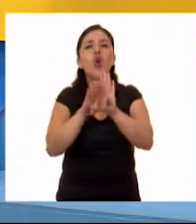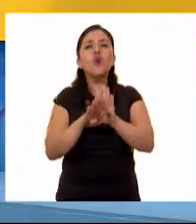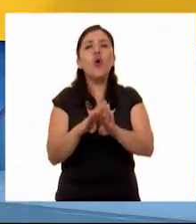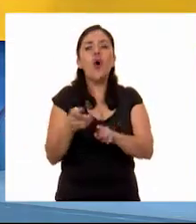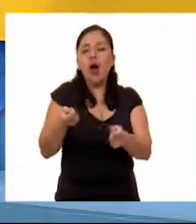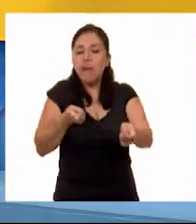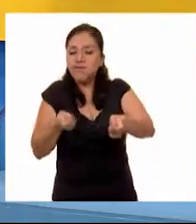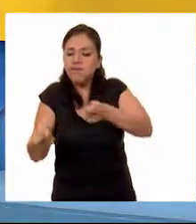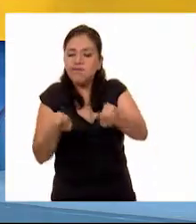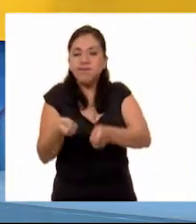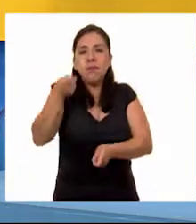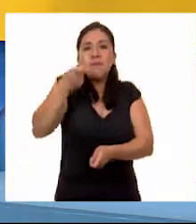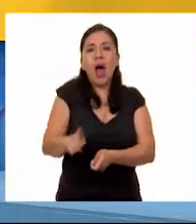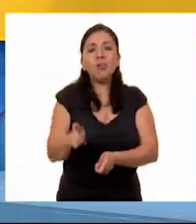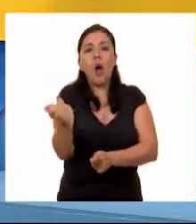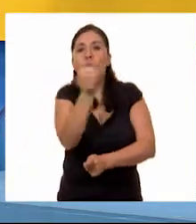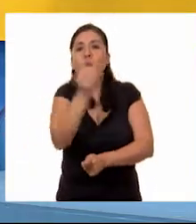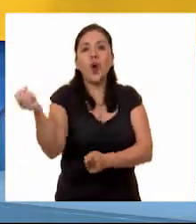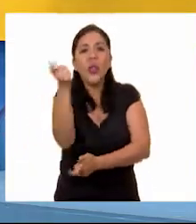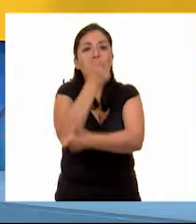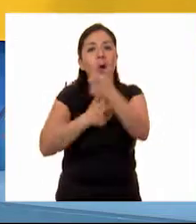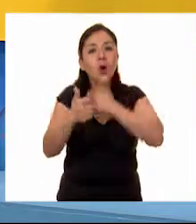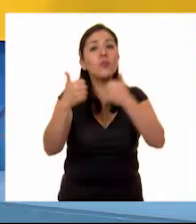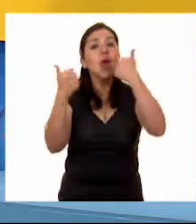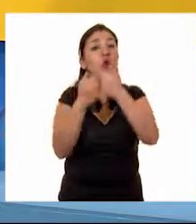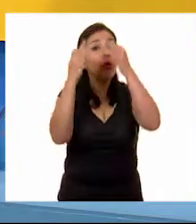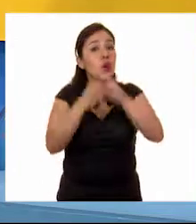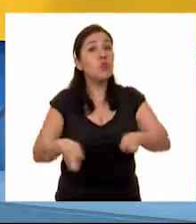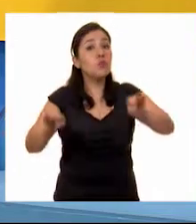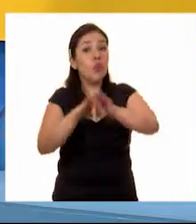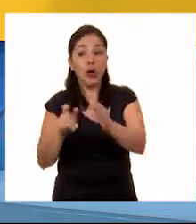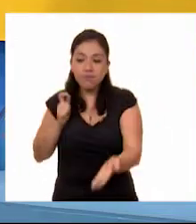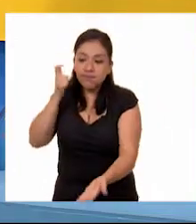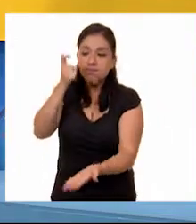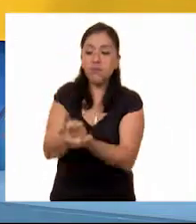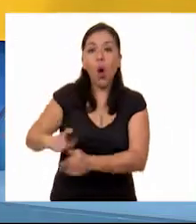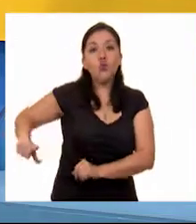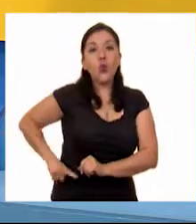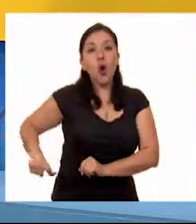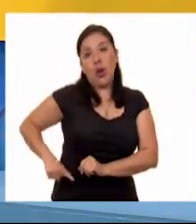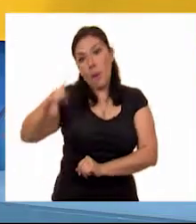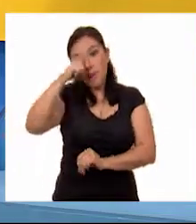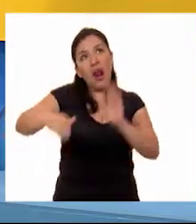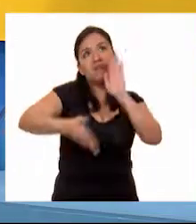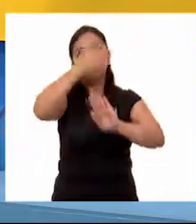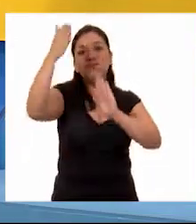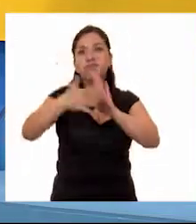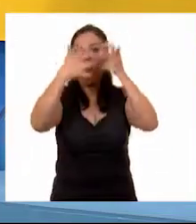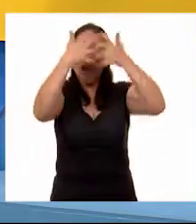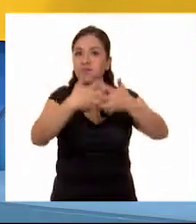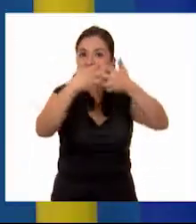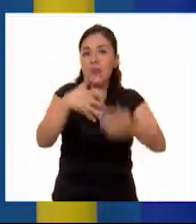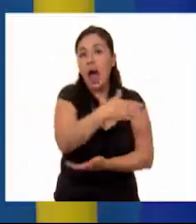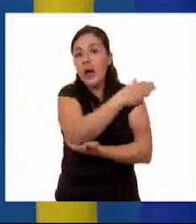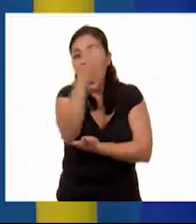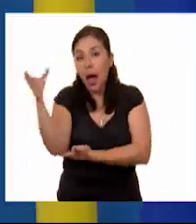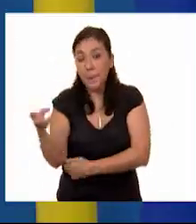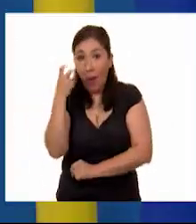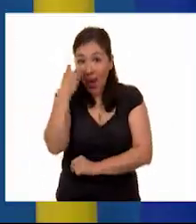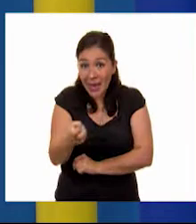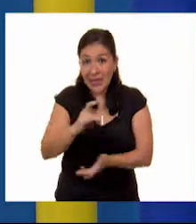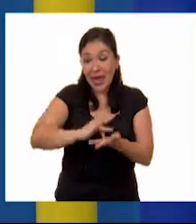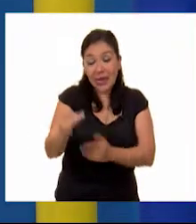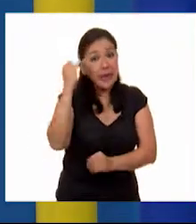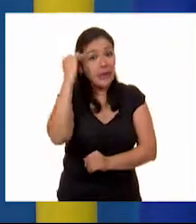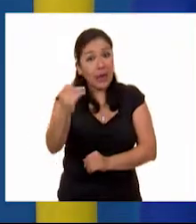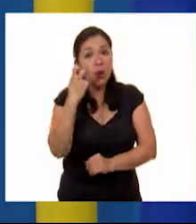regulador de la economía, a través de una importante inversión gubernamental en infraestructura industrial y agrícola. Por eso, en estos